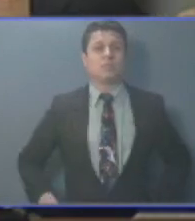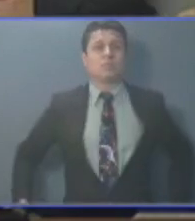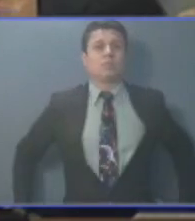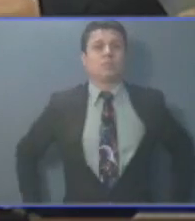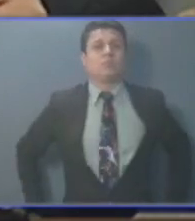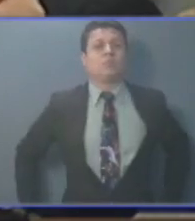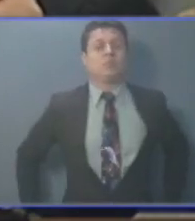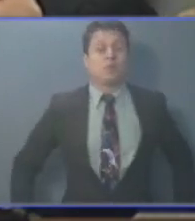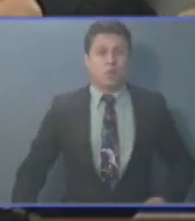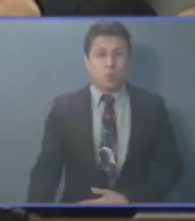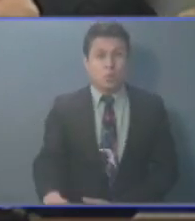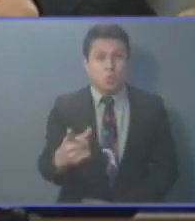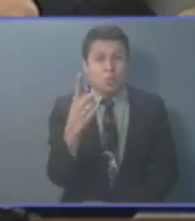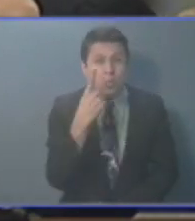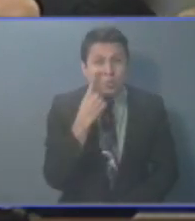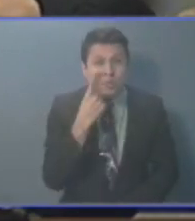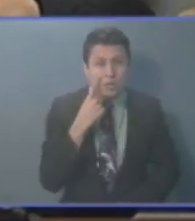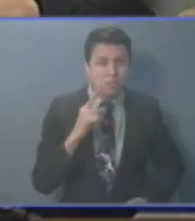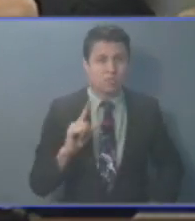Tutela